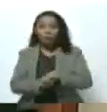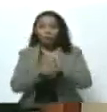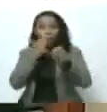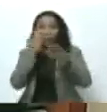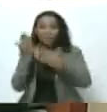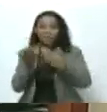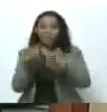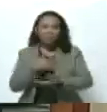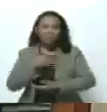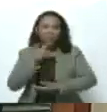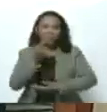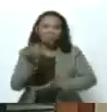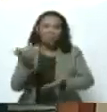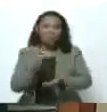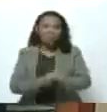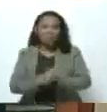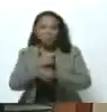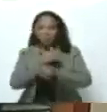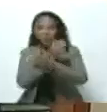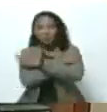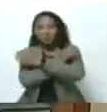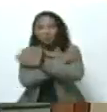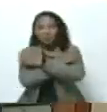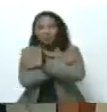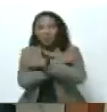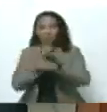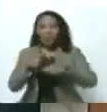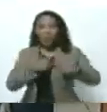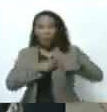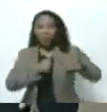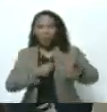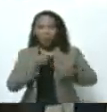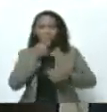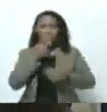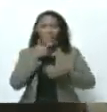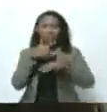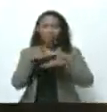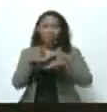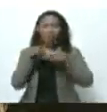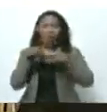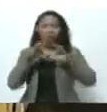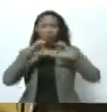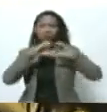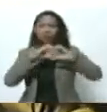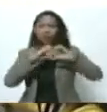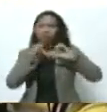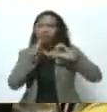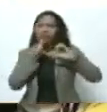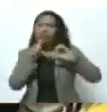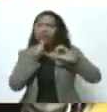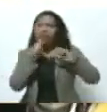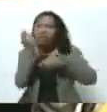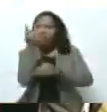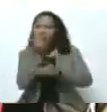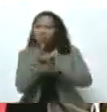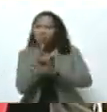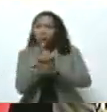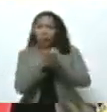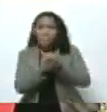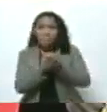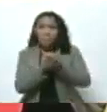puedo decir? Bueno, lo felicito. Ese corazón está bellísimo. ¿Eso será para quién? ¿Para una